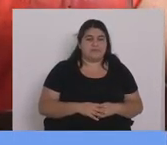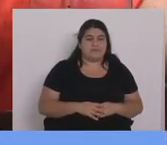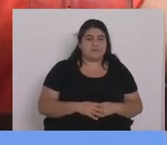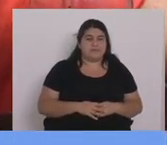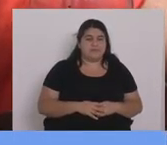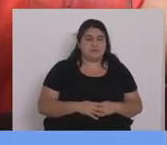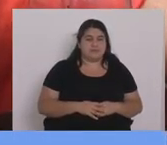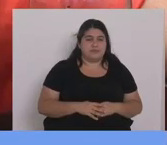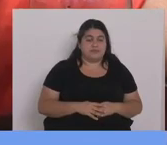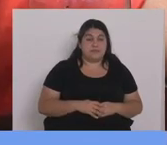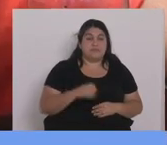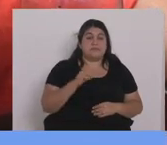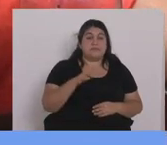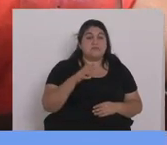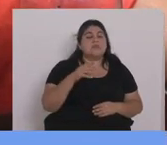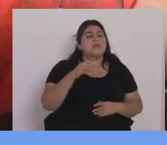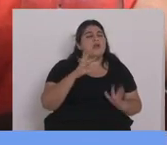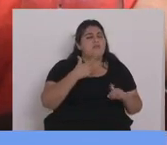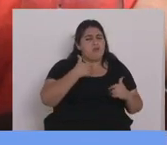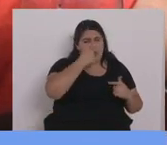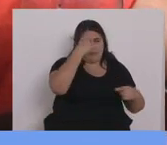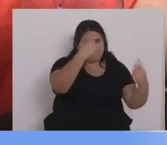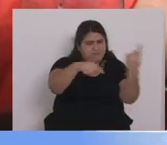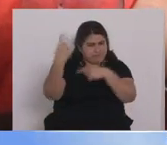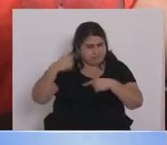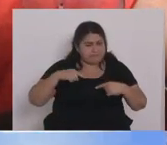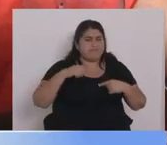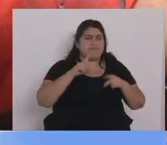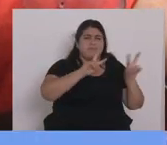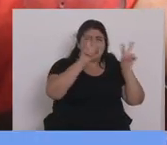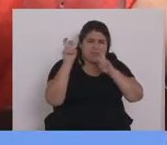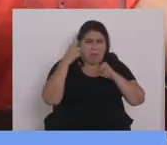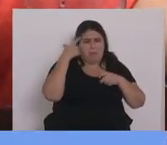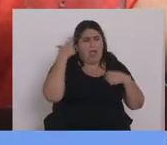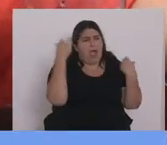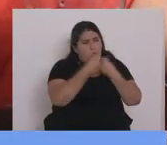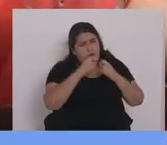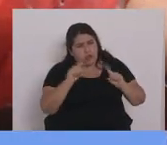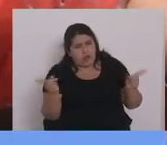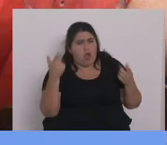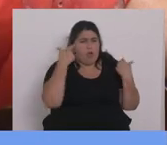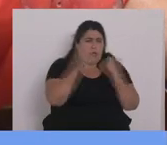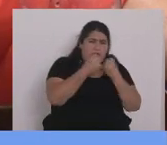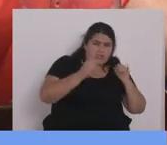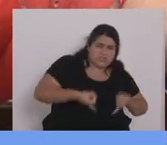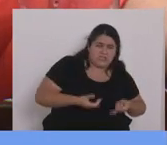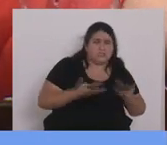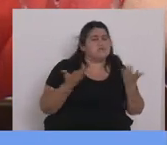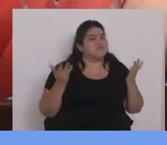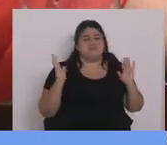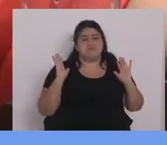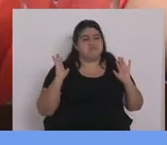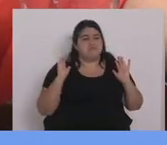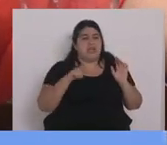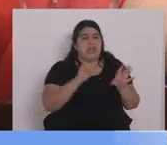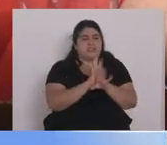Y tener divergencias de criterio en determinados aspectos entre nosotros no significa el